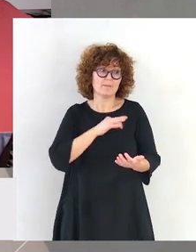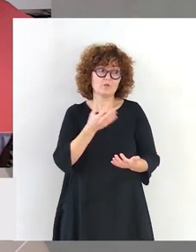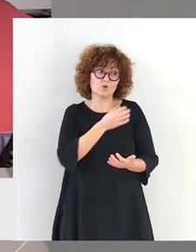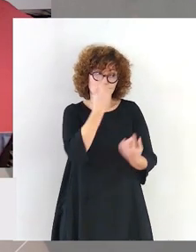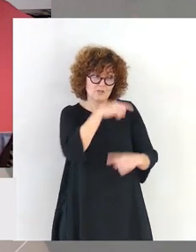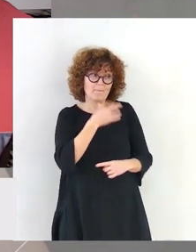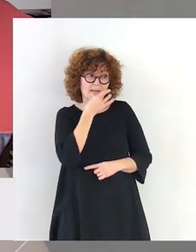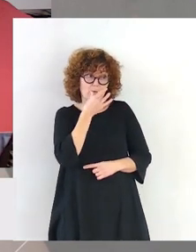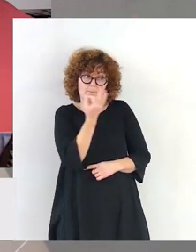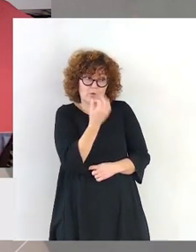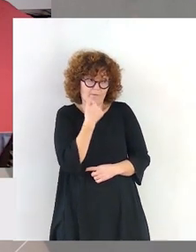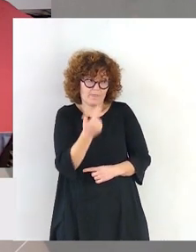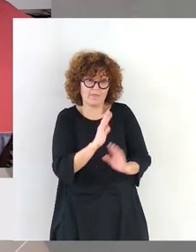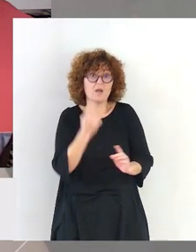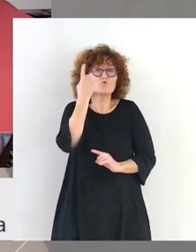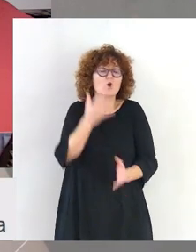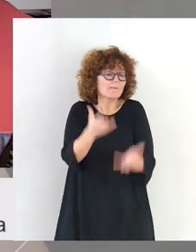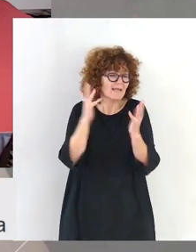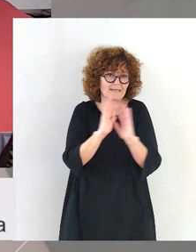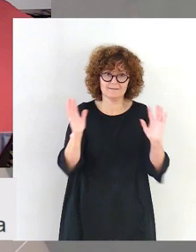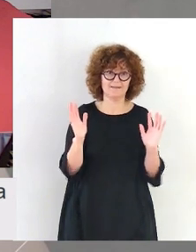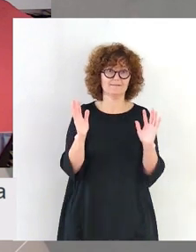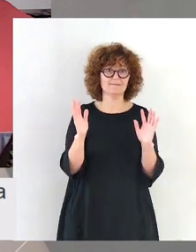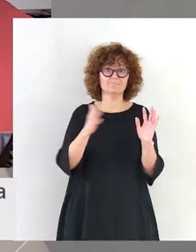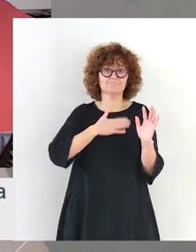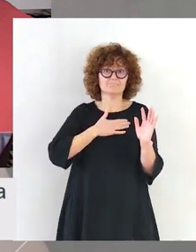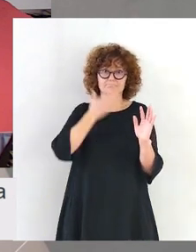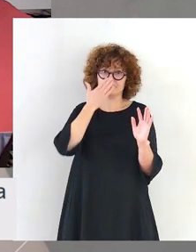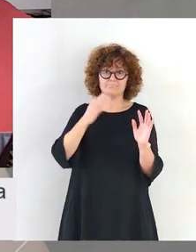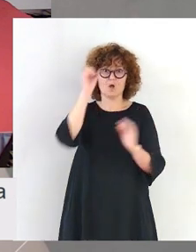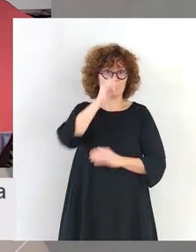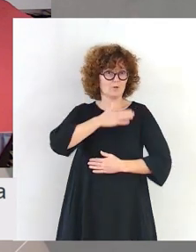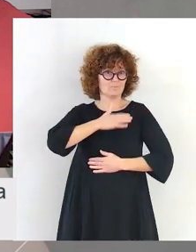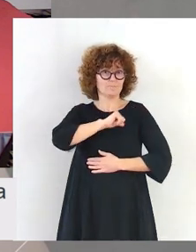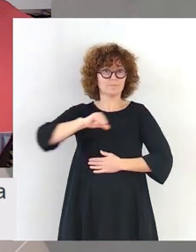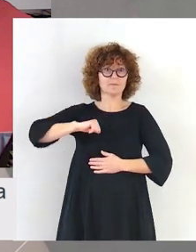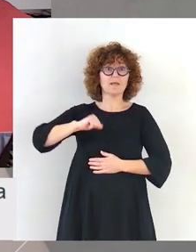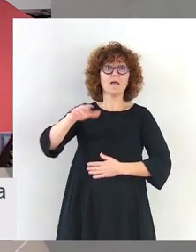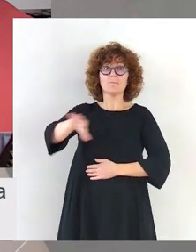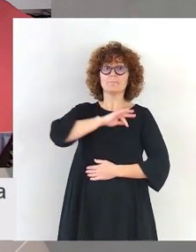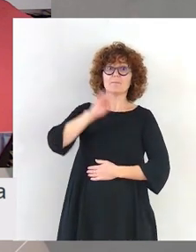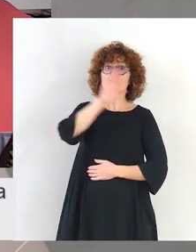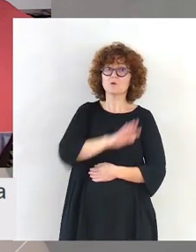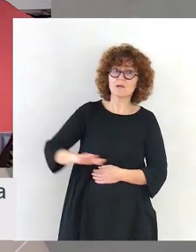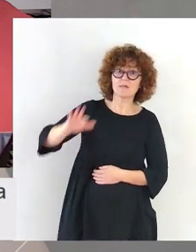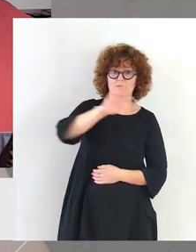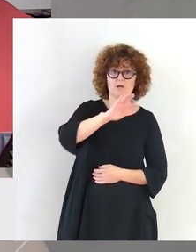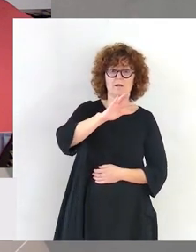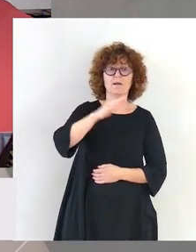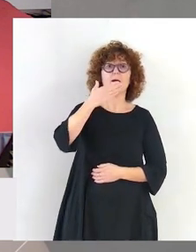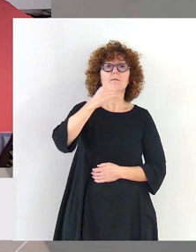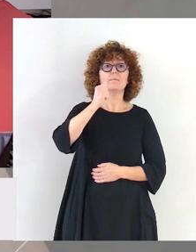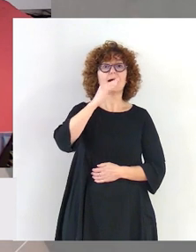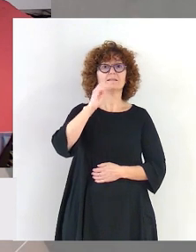vergüenza pero los tengo que mencionar porque hay uno que me encanta personalmente que es el premio que se le concedió el premio el batefuegos de